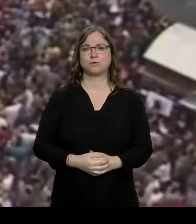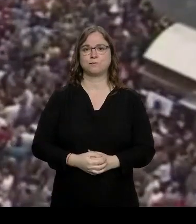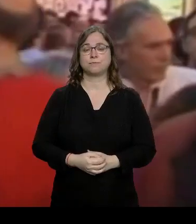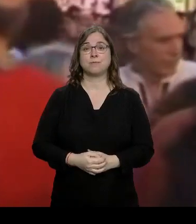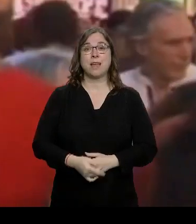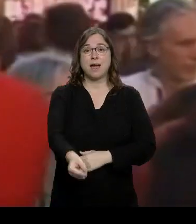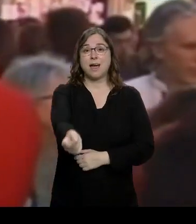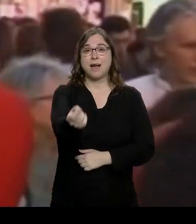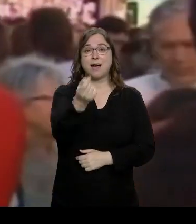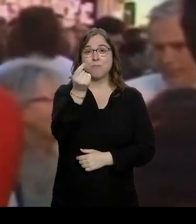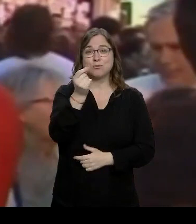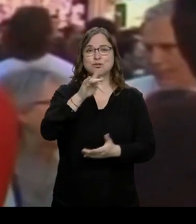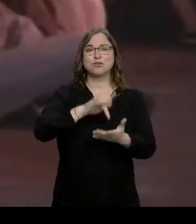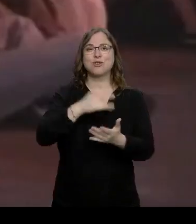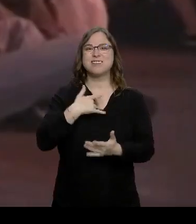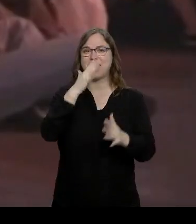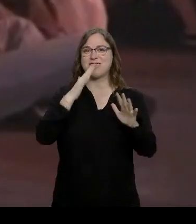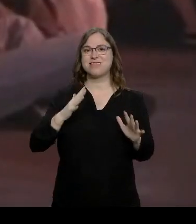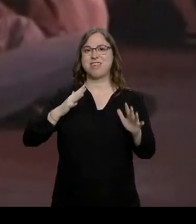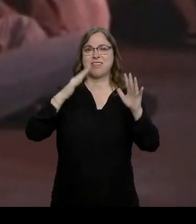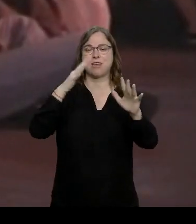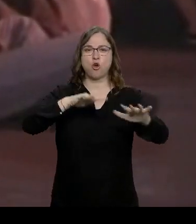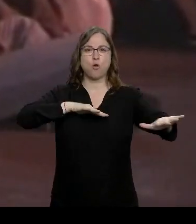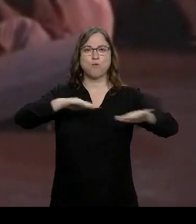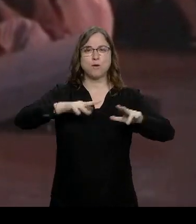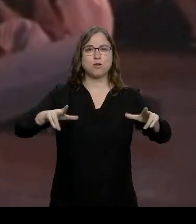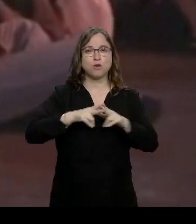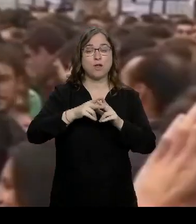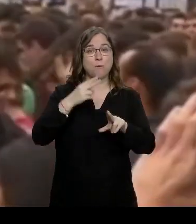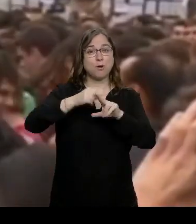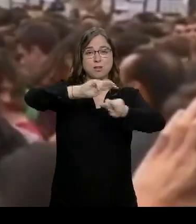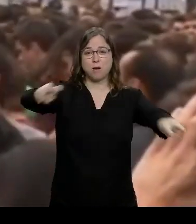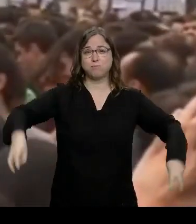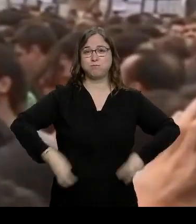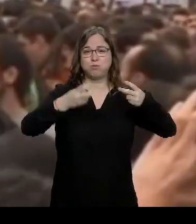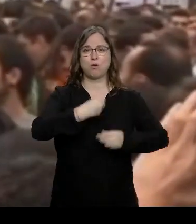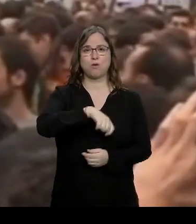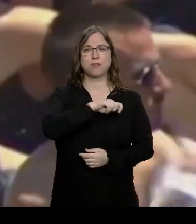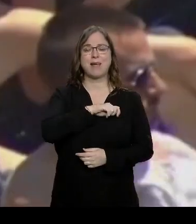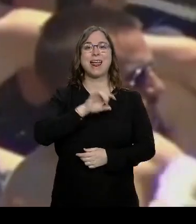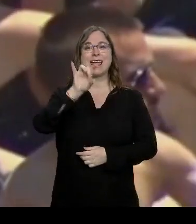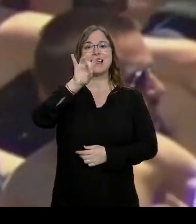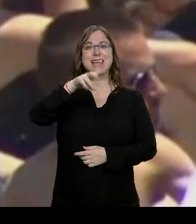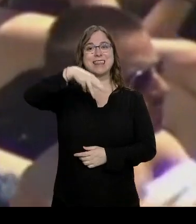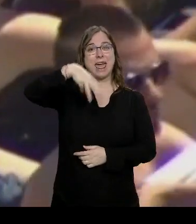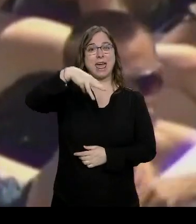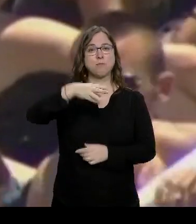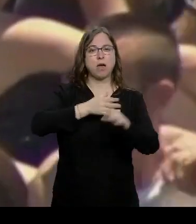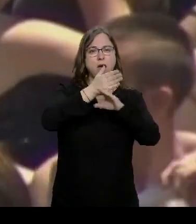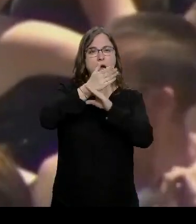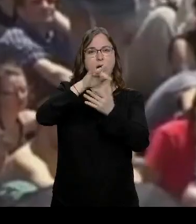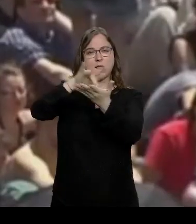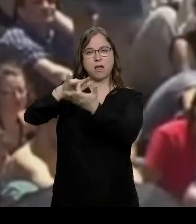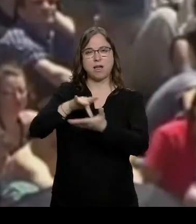A punto están de cumplirse 10 años del movimiento social que revolucionó la política de nuestro país. El 15M llegó a casi todos los